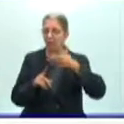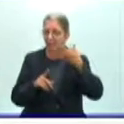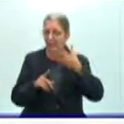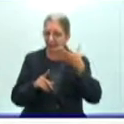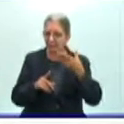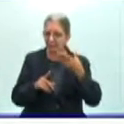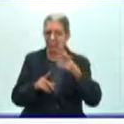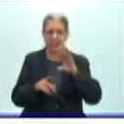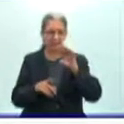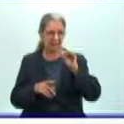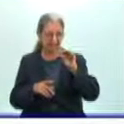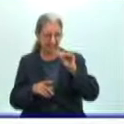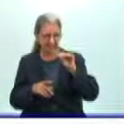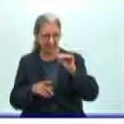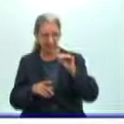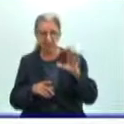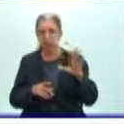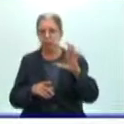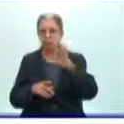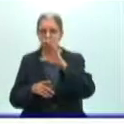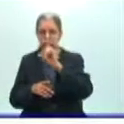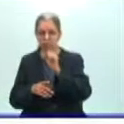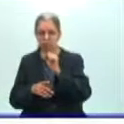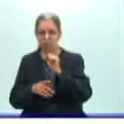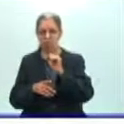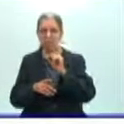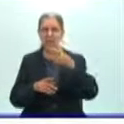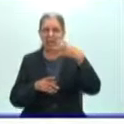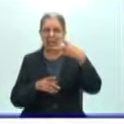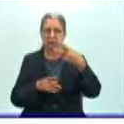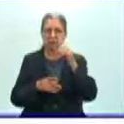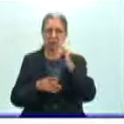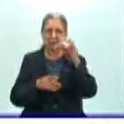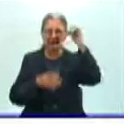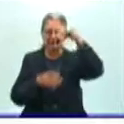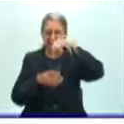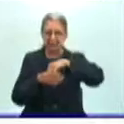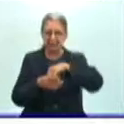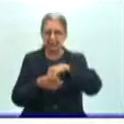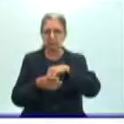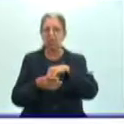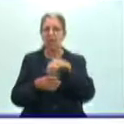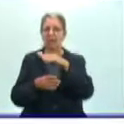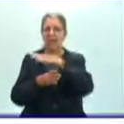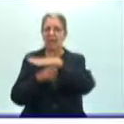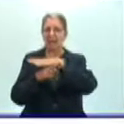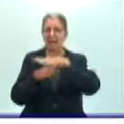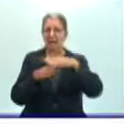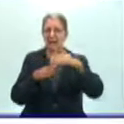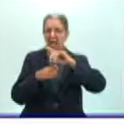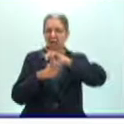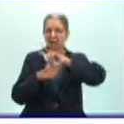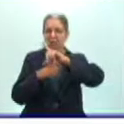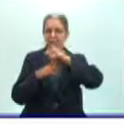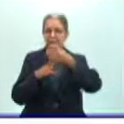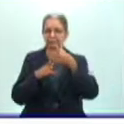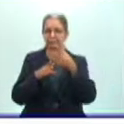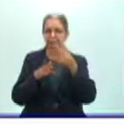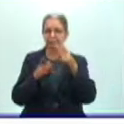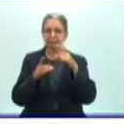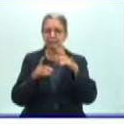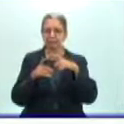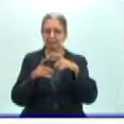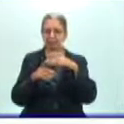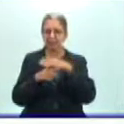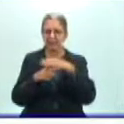que plantea que todo ángulo inscrito sobre el arco de semicircunferencia, su amplitud